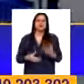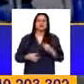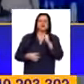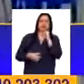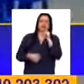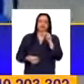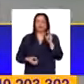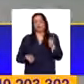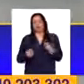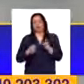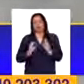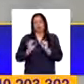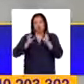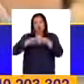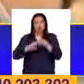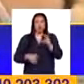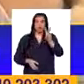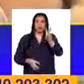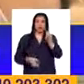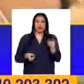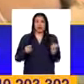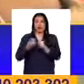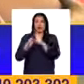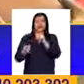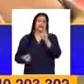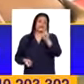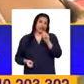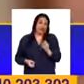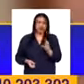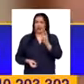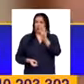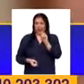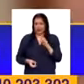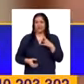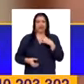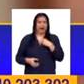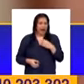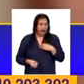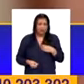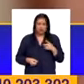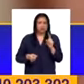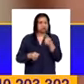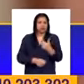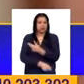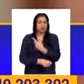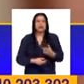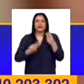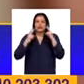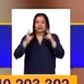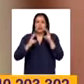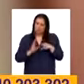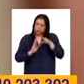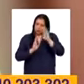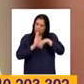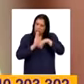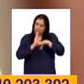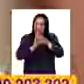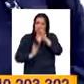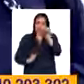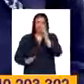edades corresponden a los grupos de 20, 30 y 40 años. Y sí vemos ya un menor porcentaje de personas